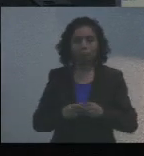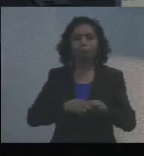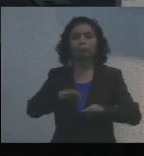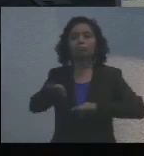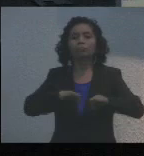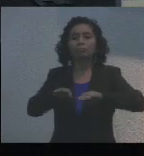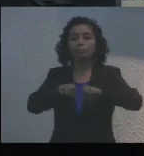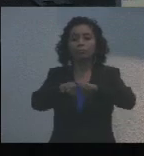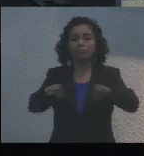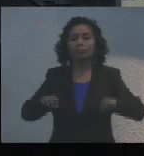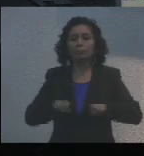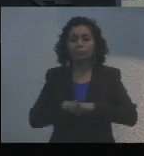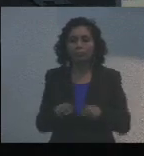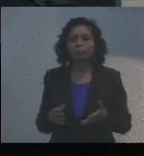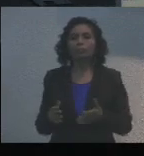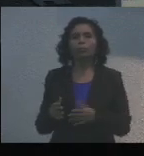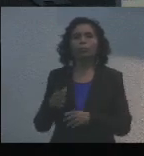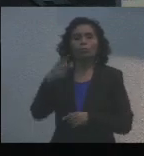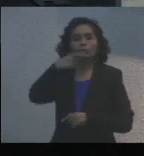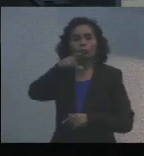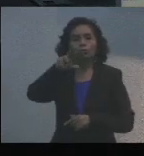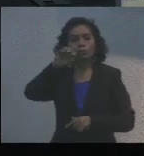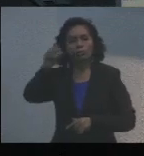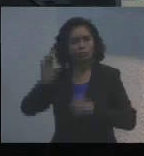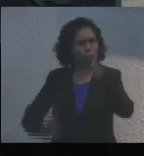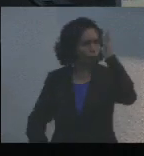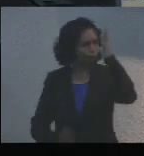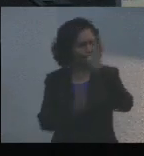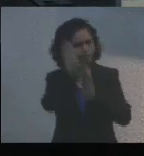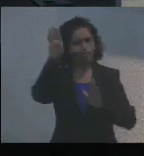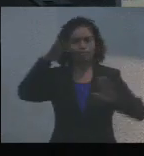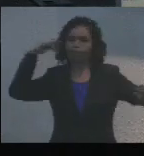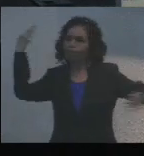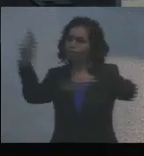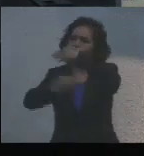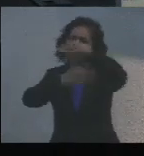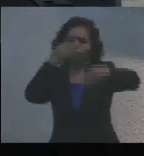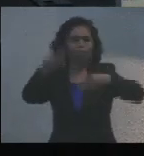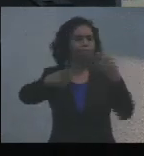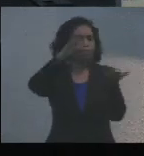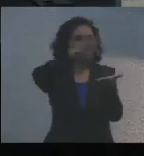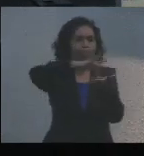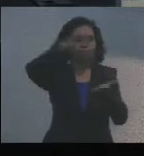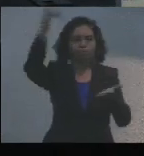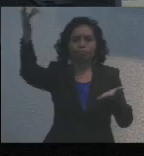equipo para construir un Quintana Roo más próspero y justo para todas y todos. Muchas gracias.